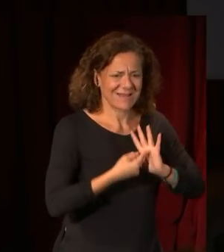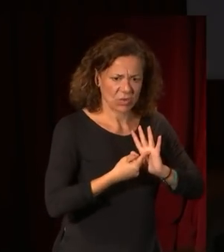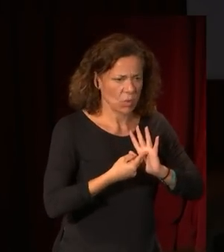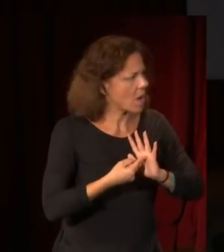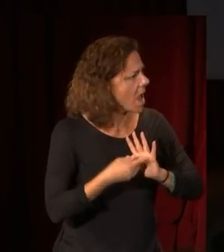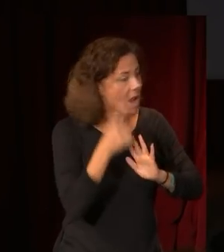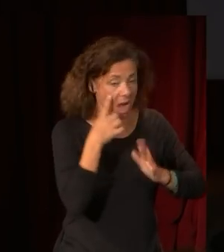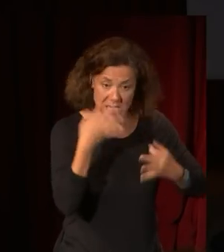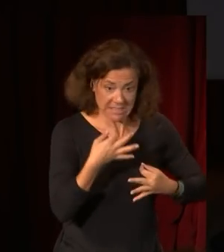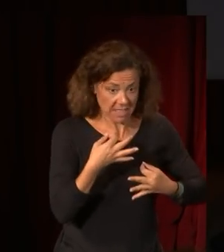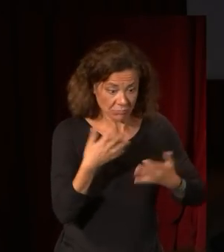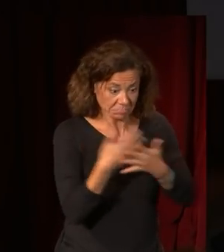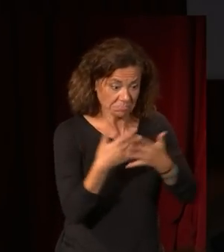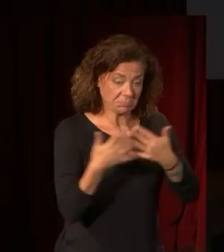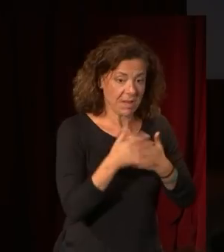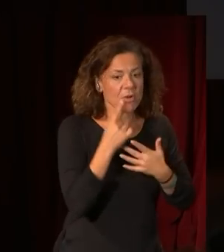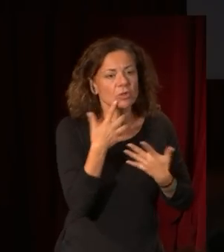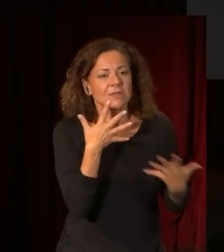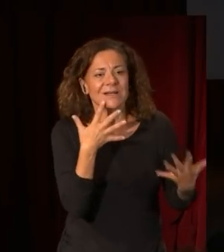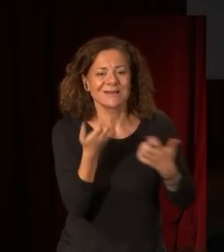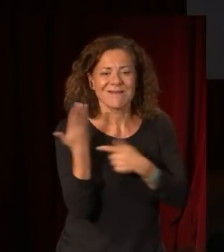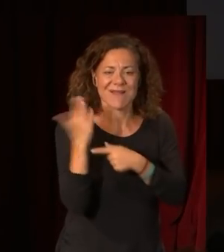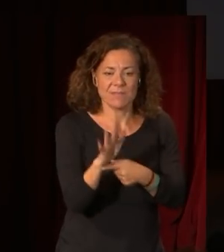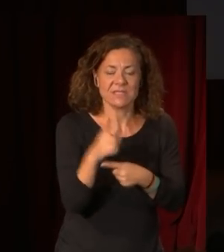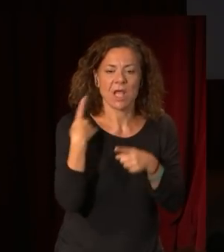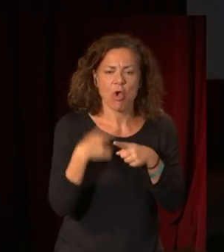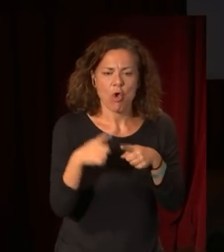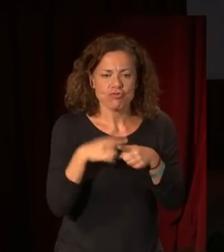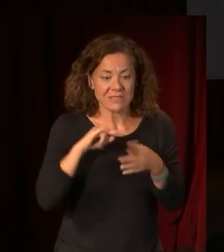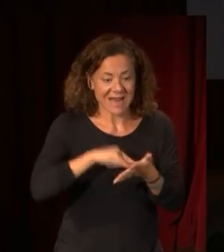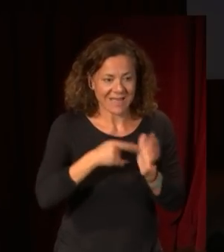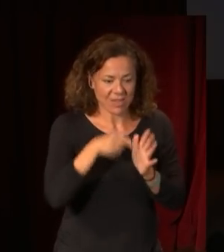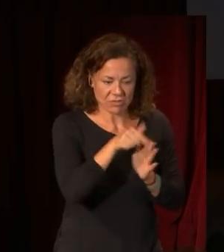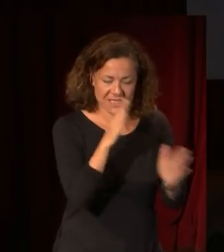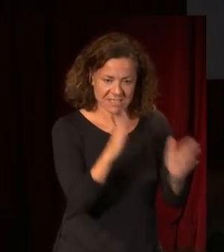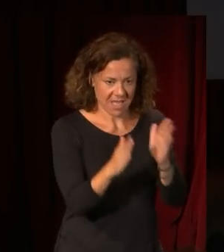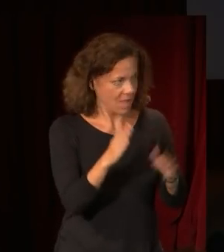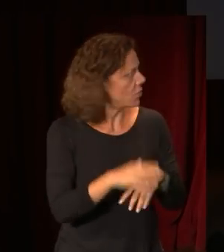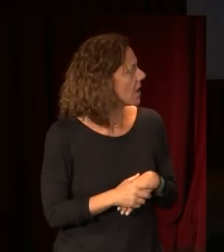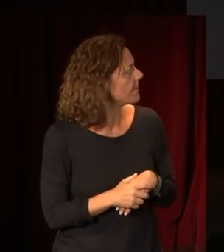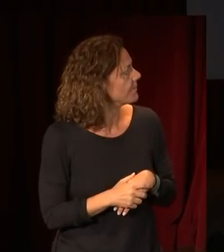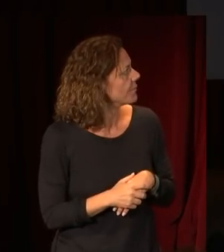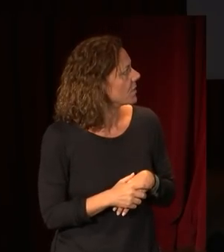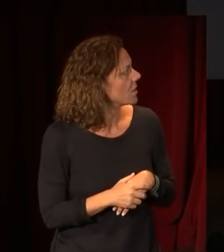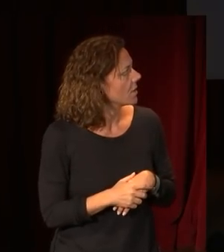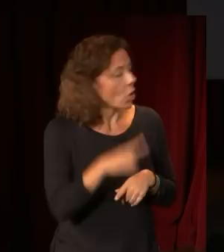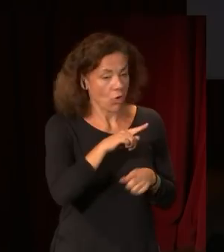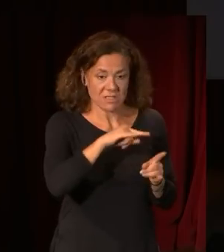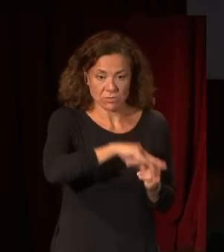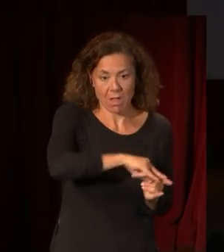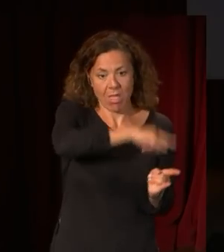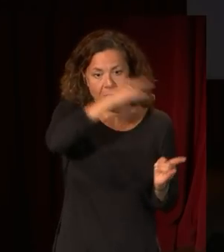arquitectura realista pero que presenta elementos propios de arquitectura de este momento como este es la tablet es